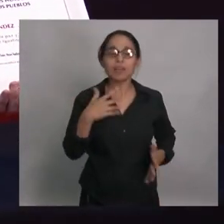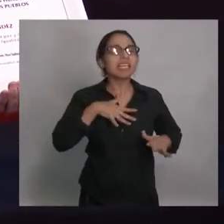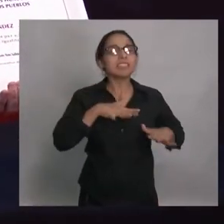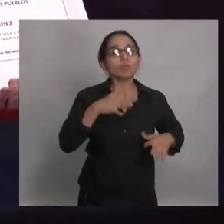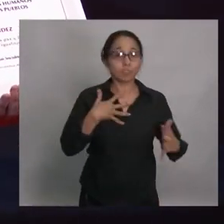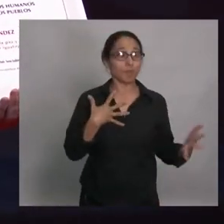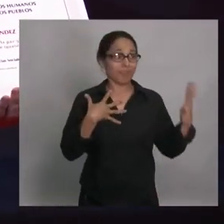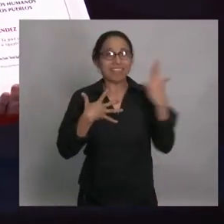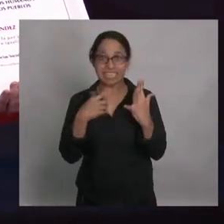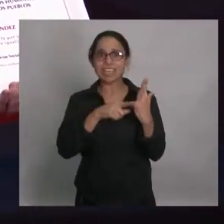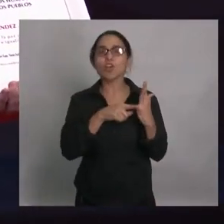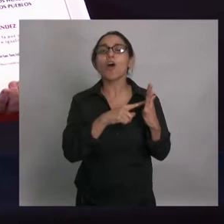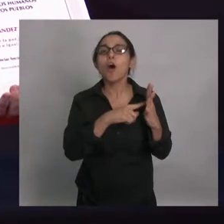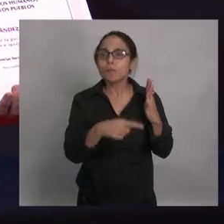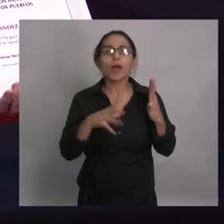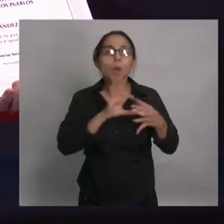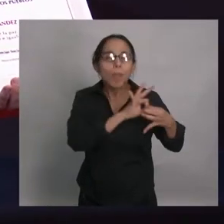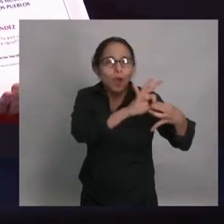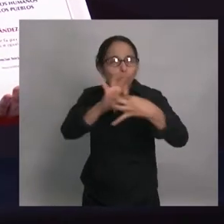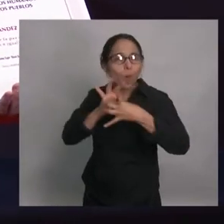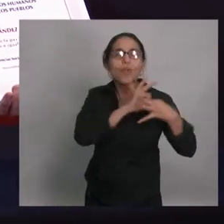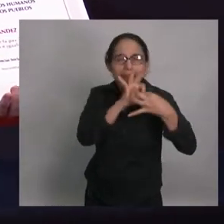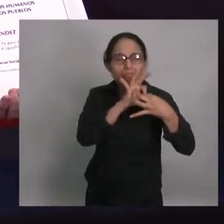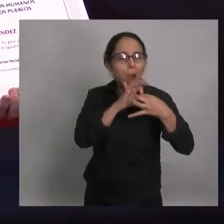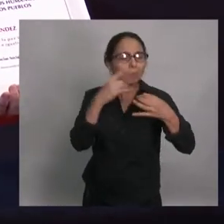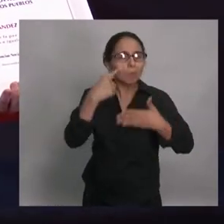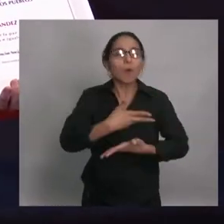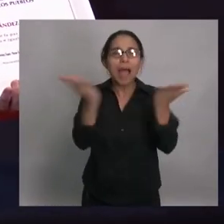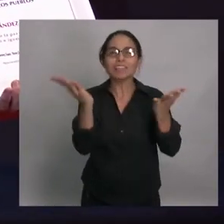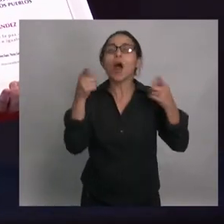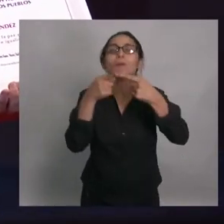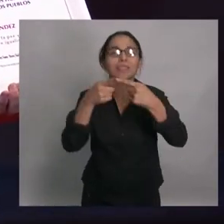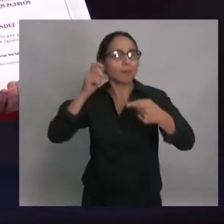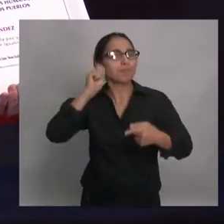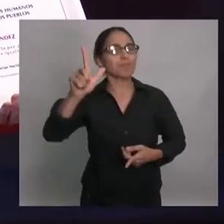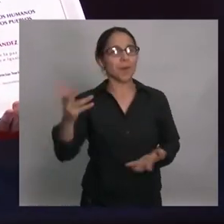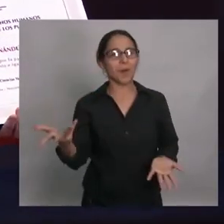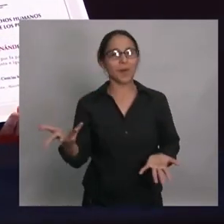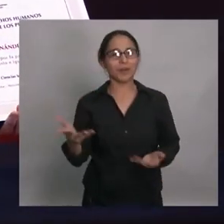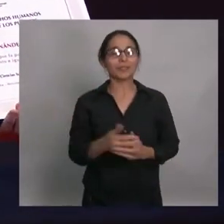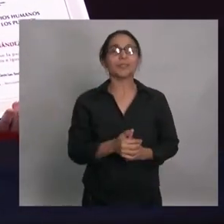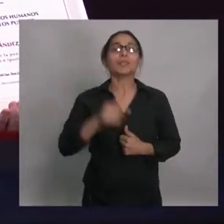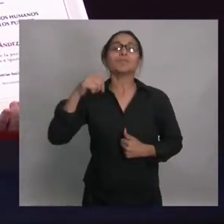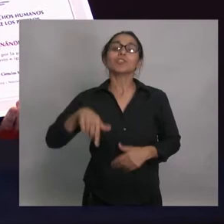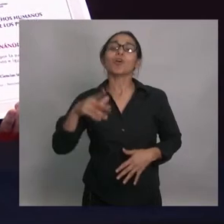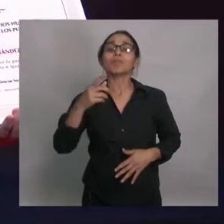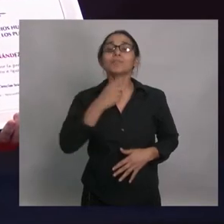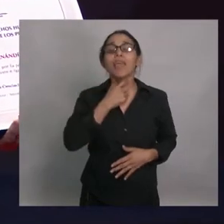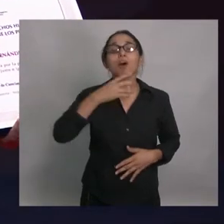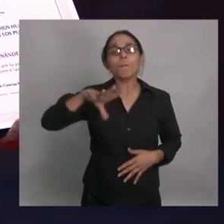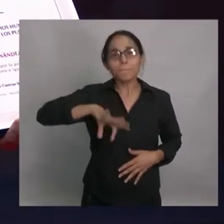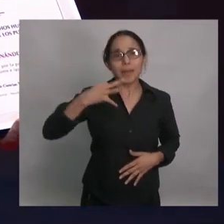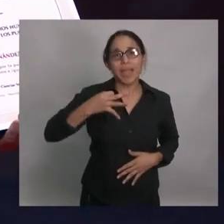que cuando nos unimos logramos un fin quiero dedicar este premio a todas las personas que como